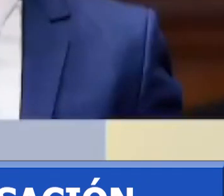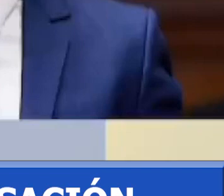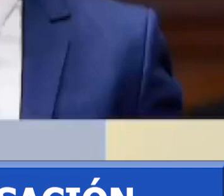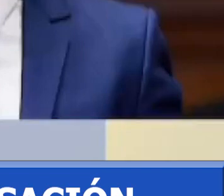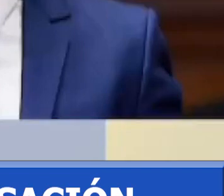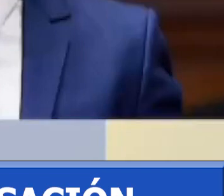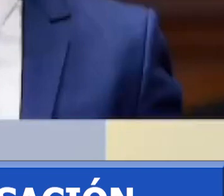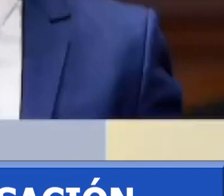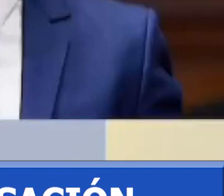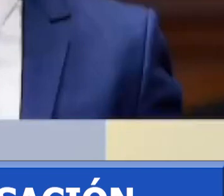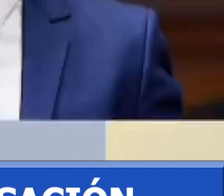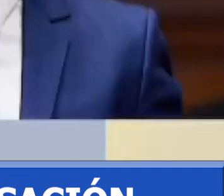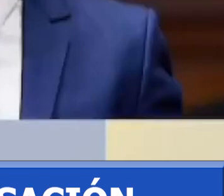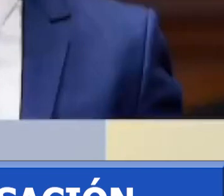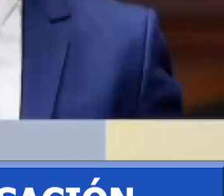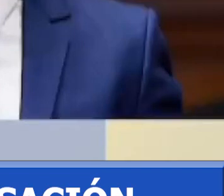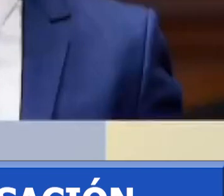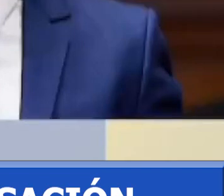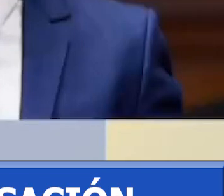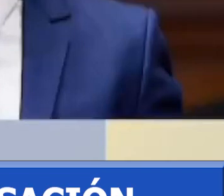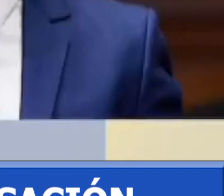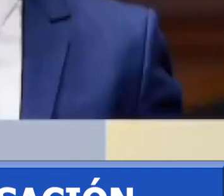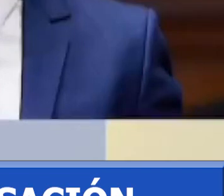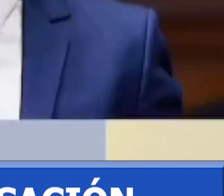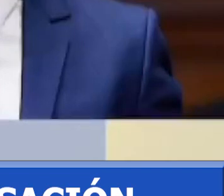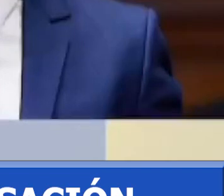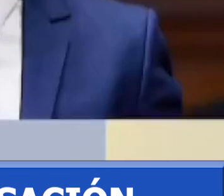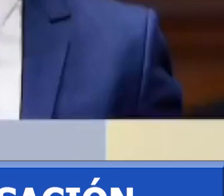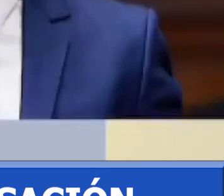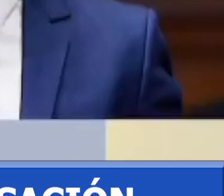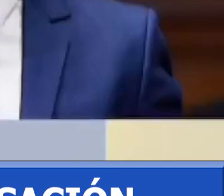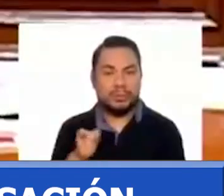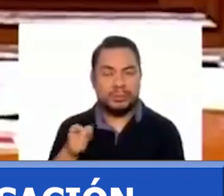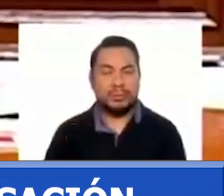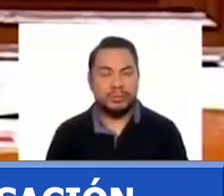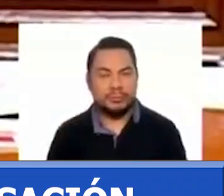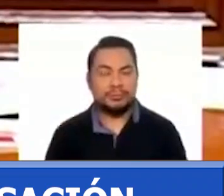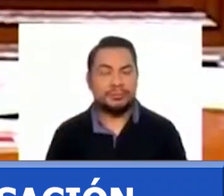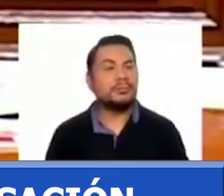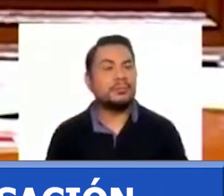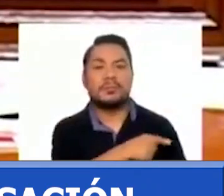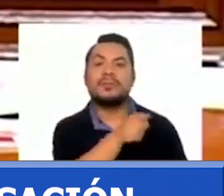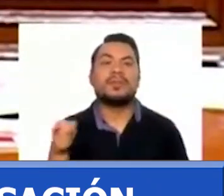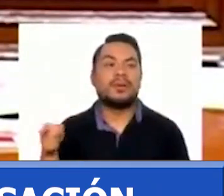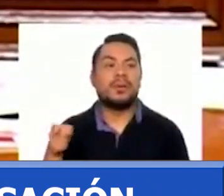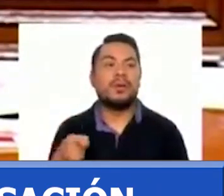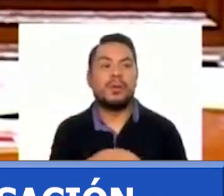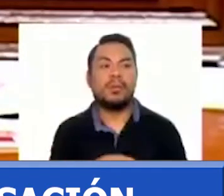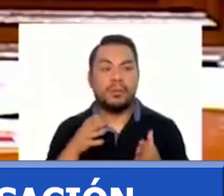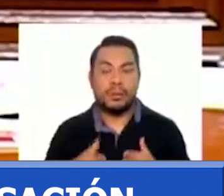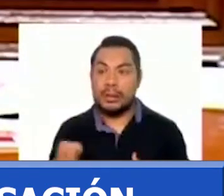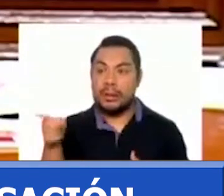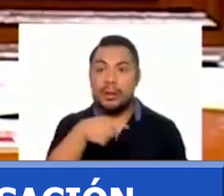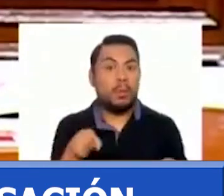del Interior, Willy Huerta, con 56 votos a favor de denunciarlo. En consecuencia,